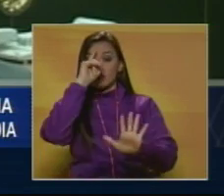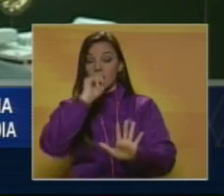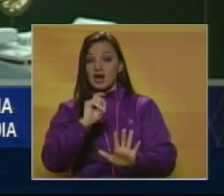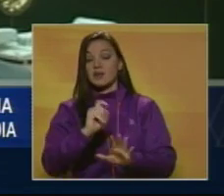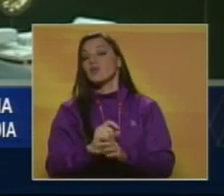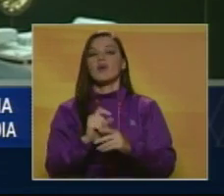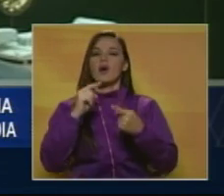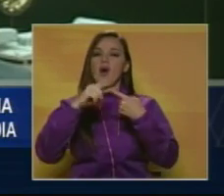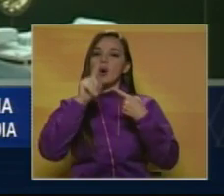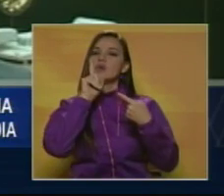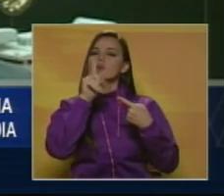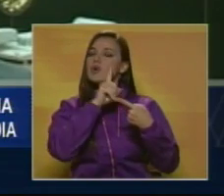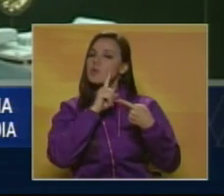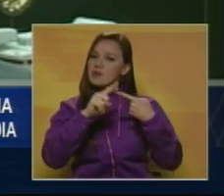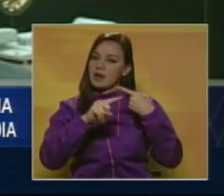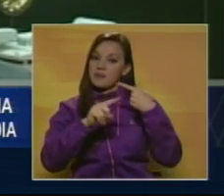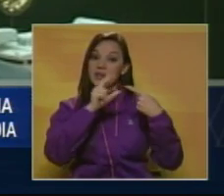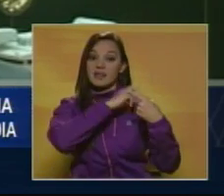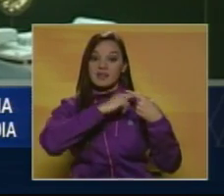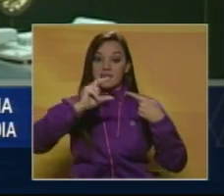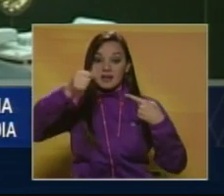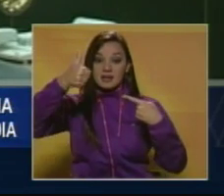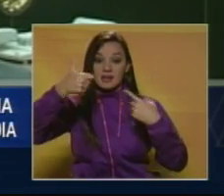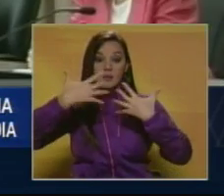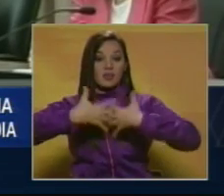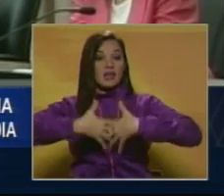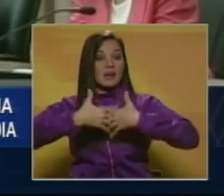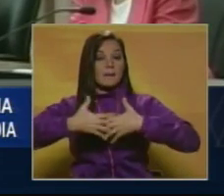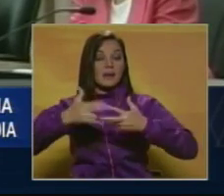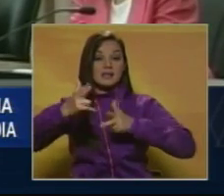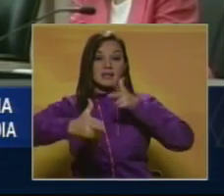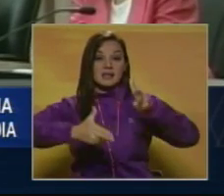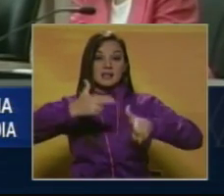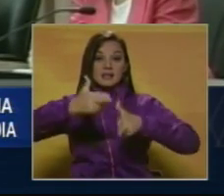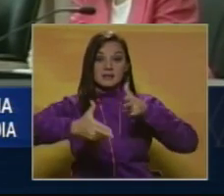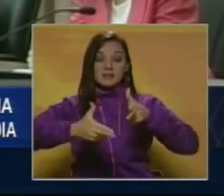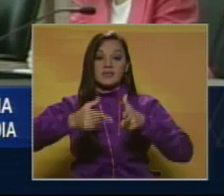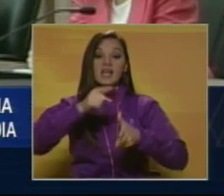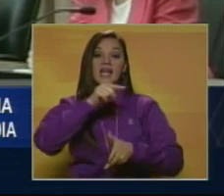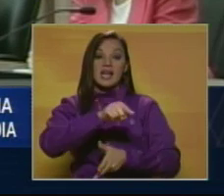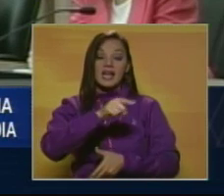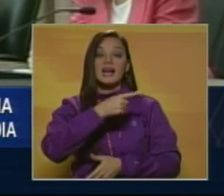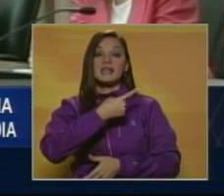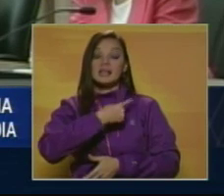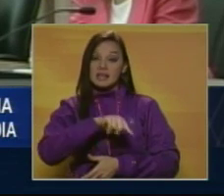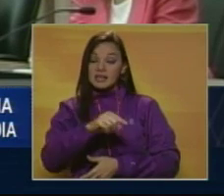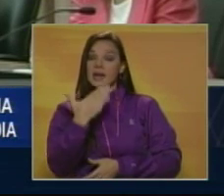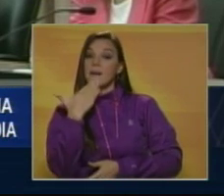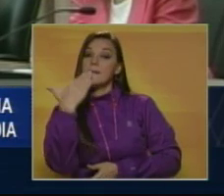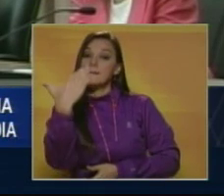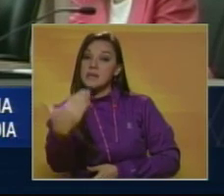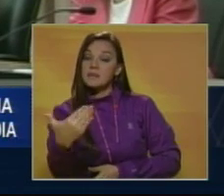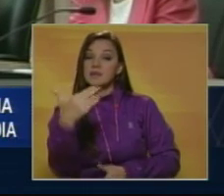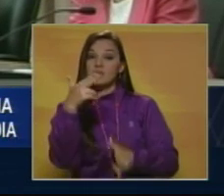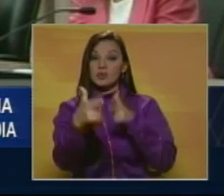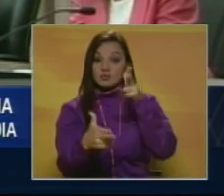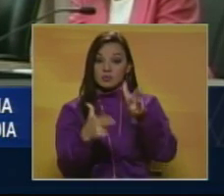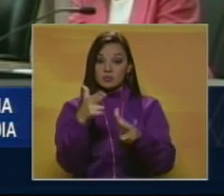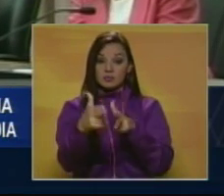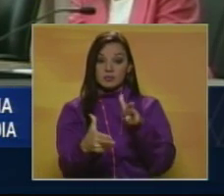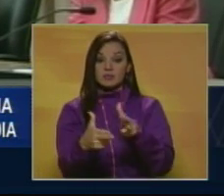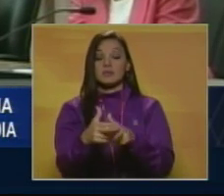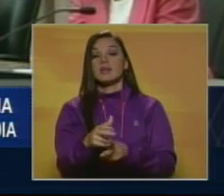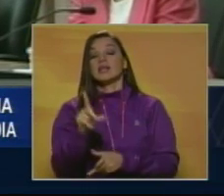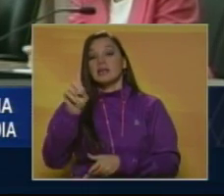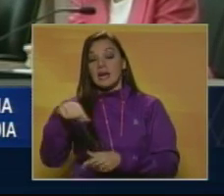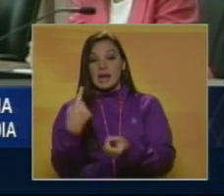a Claudio Sigiliano, directivo de Empresas de Trenes de Buenos Aires, que tenía la concesión ferroviaria de la línea siniestrada,